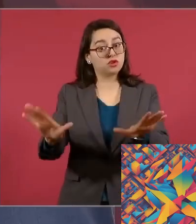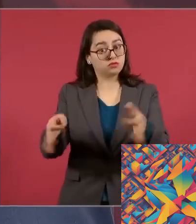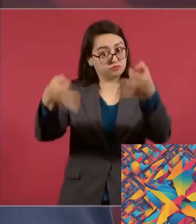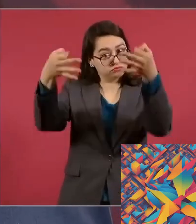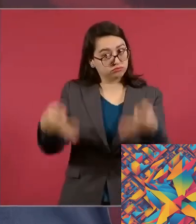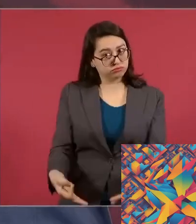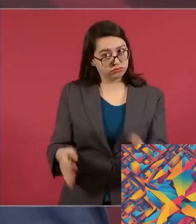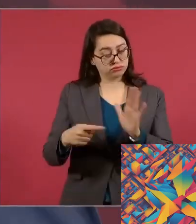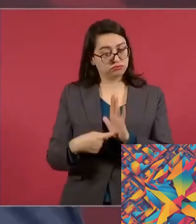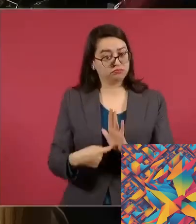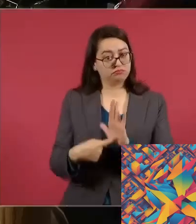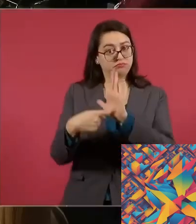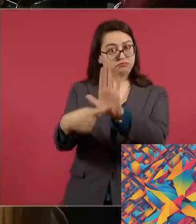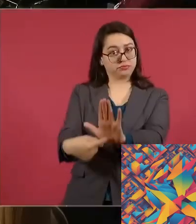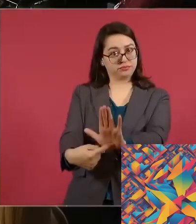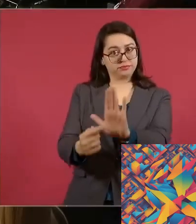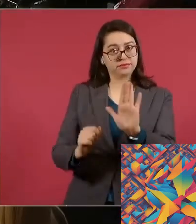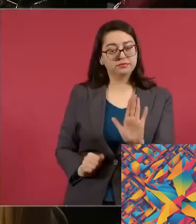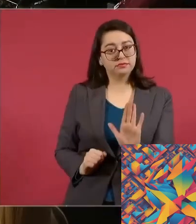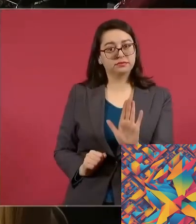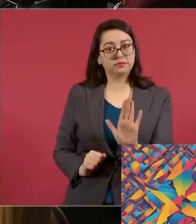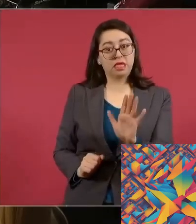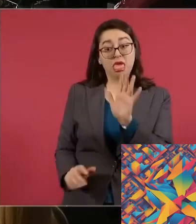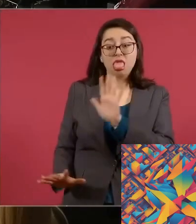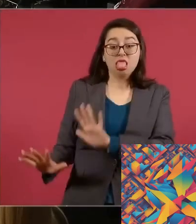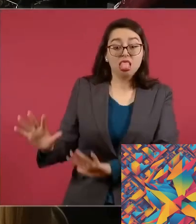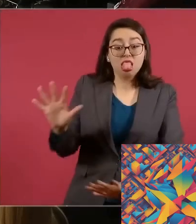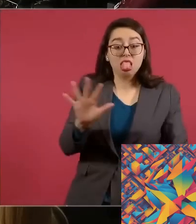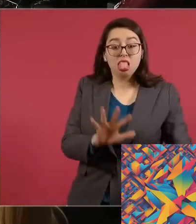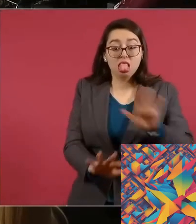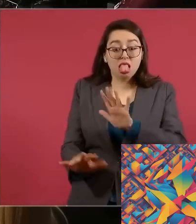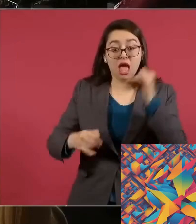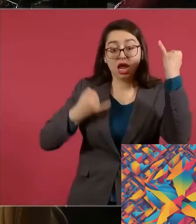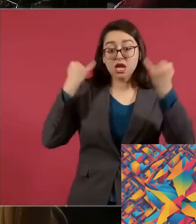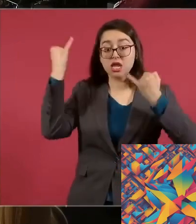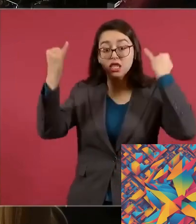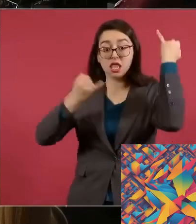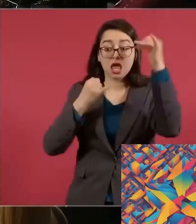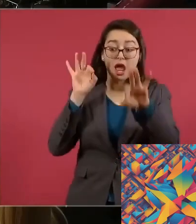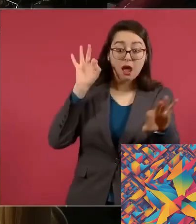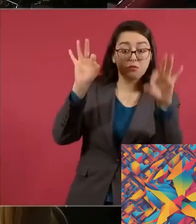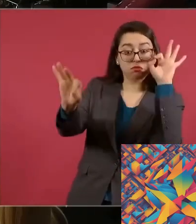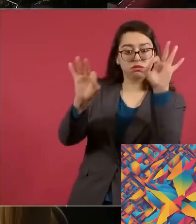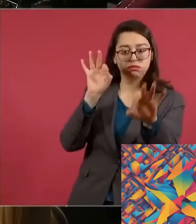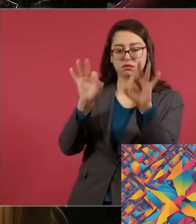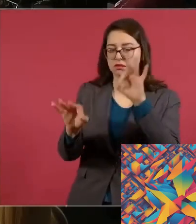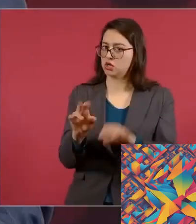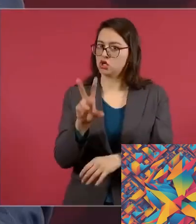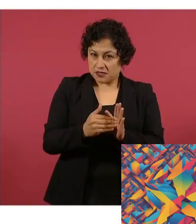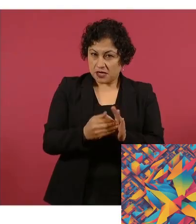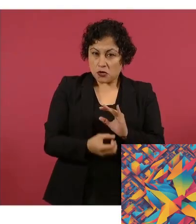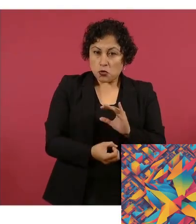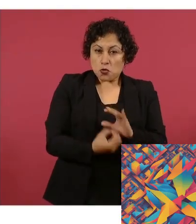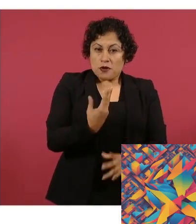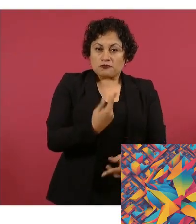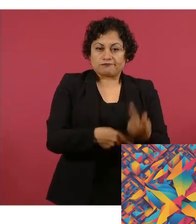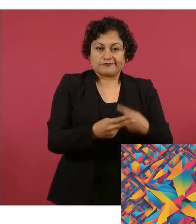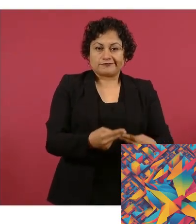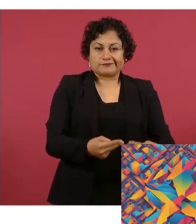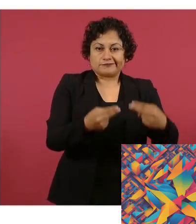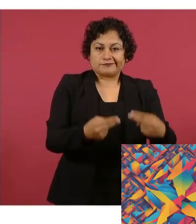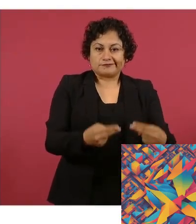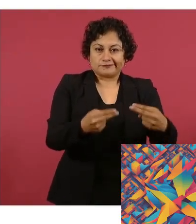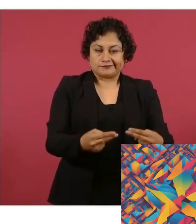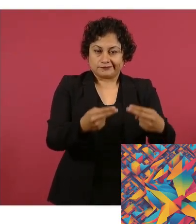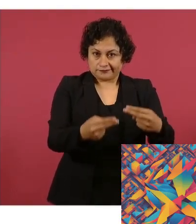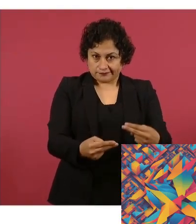visión transformadora de la 4T, ha buscado reforzar desde su llegada al poder. Este episodio, lejos de ser un mero